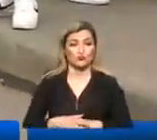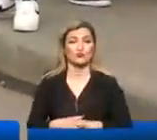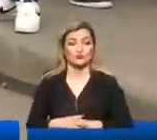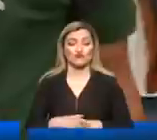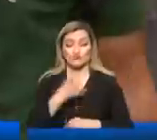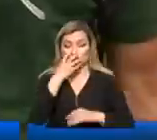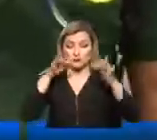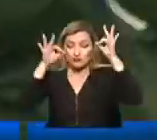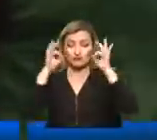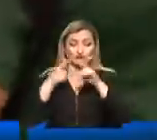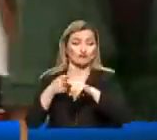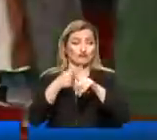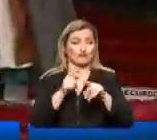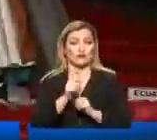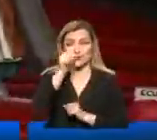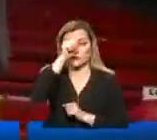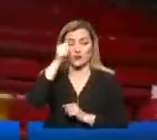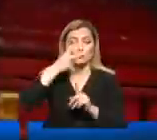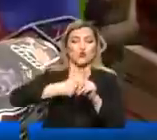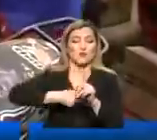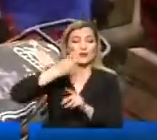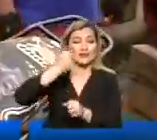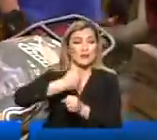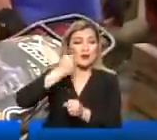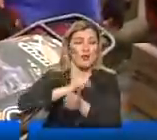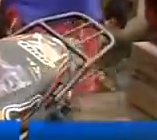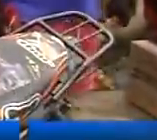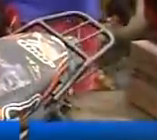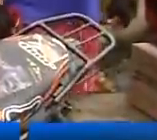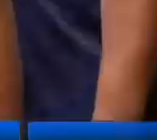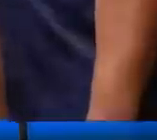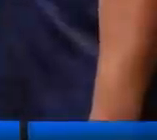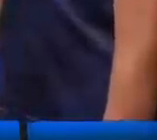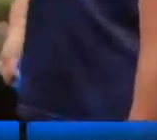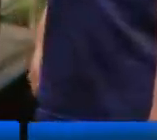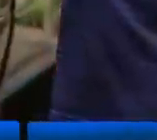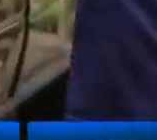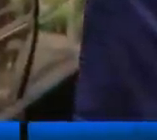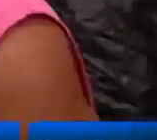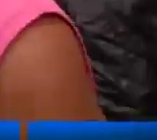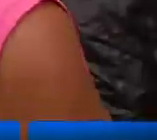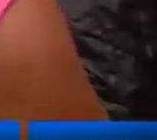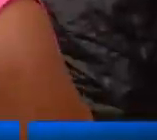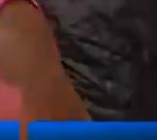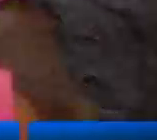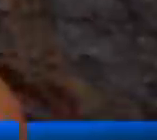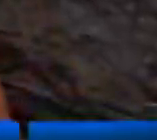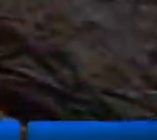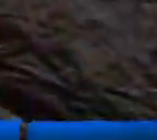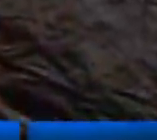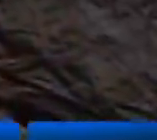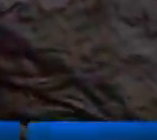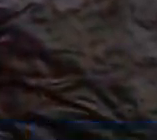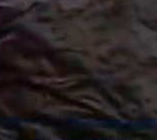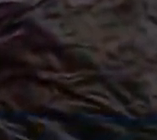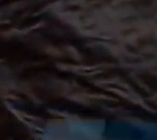y mascarillas. El domingo, tras los más de 2 meses sin trabajar por la cuarentena, ya no es un día de descanso para los guayaquileños, cree doña Delia. Porque